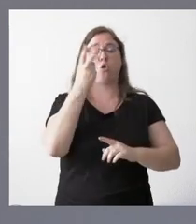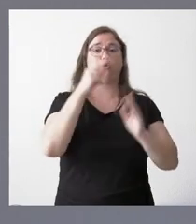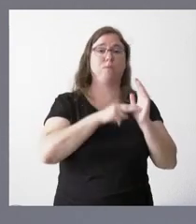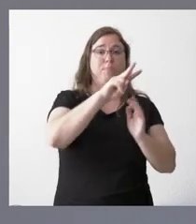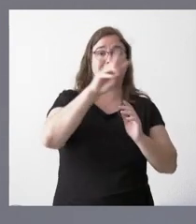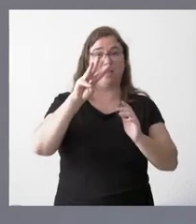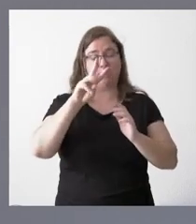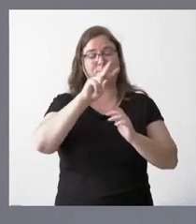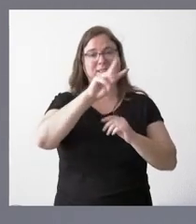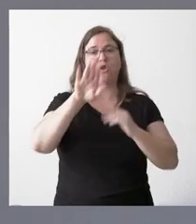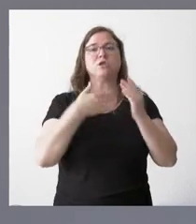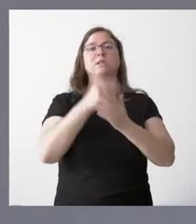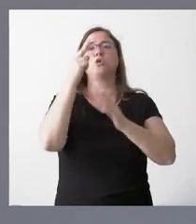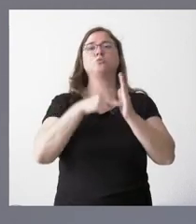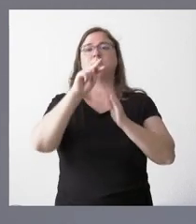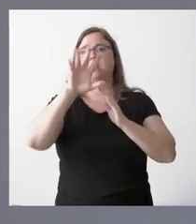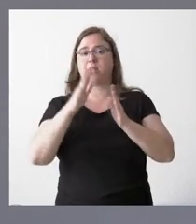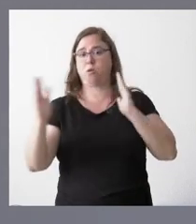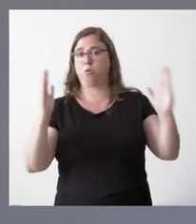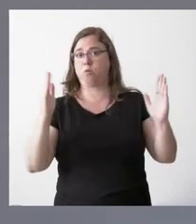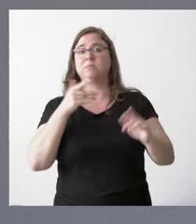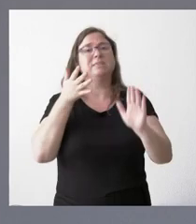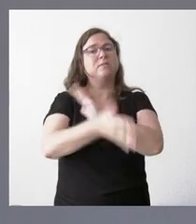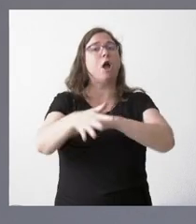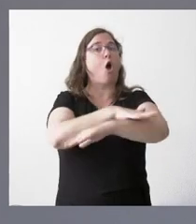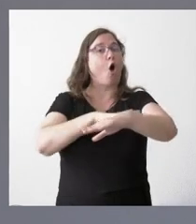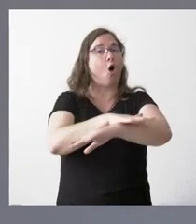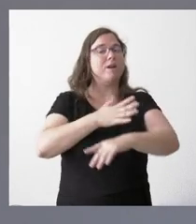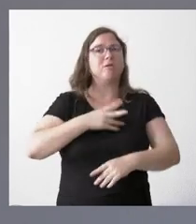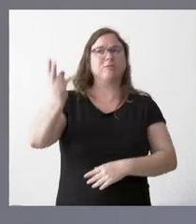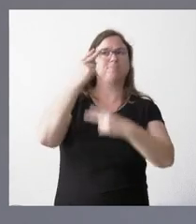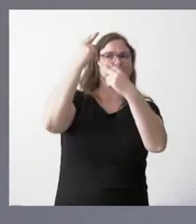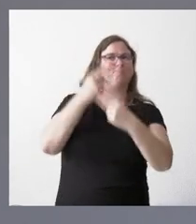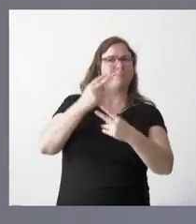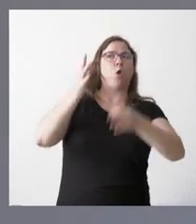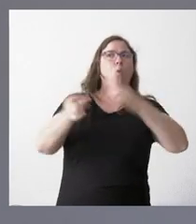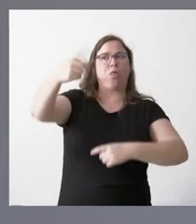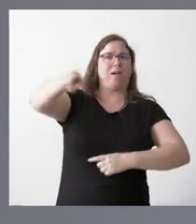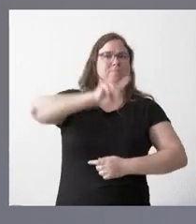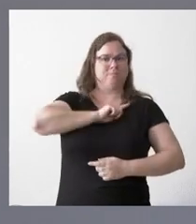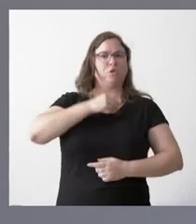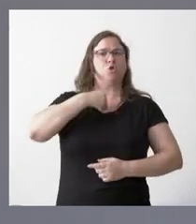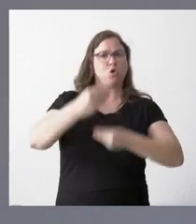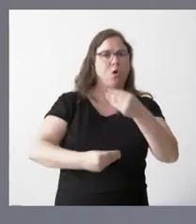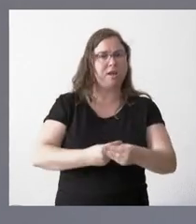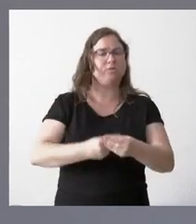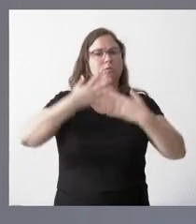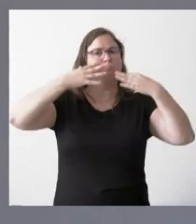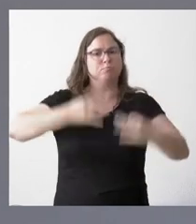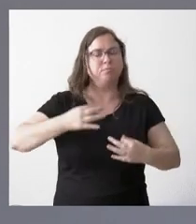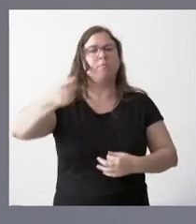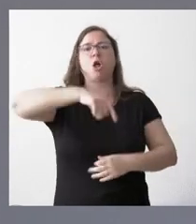2022-2025. En definitiva, un Gobierno que quiere ser juzgado por sus hechos, por las actuaciones que realiza y que